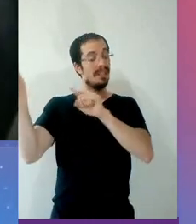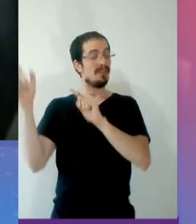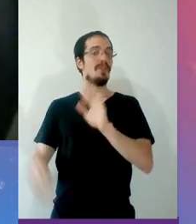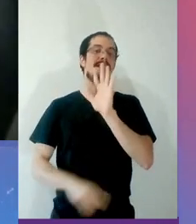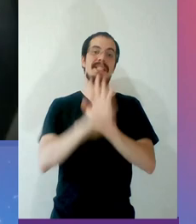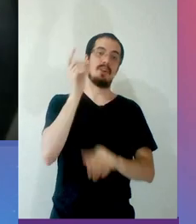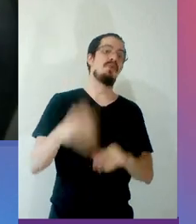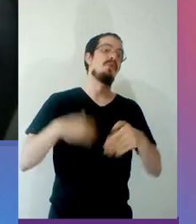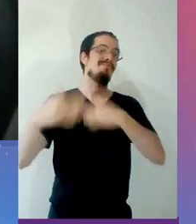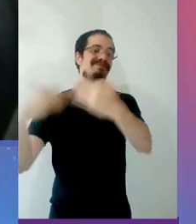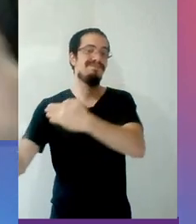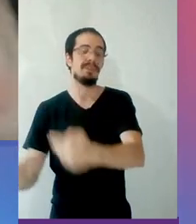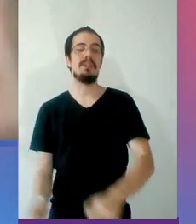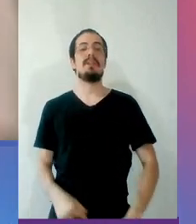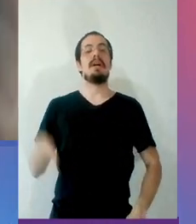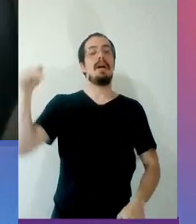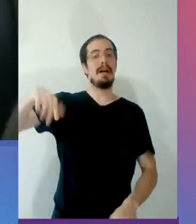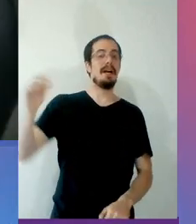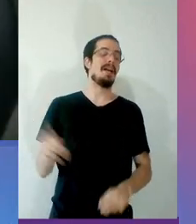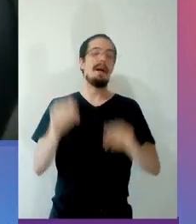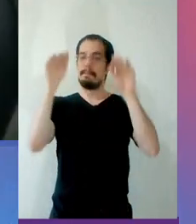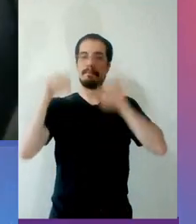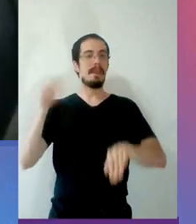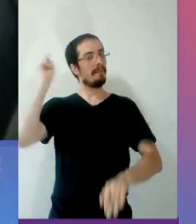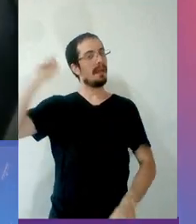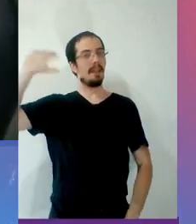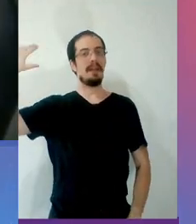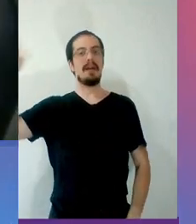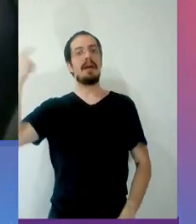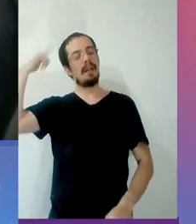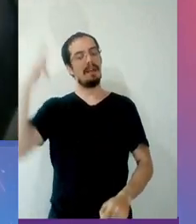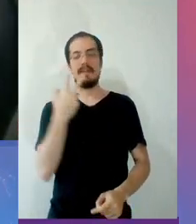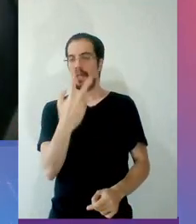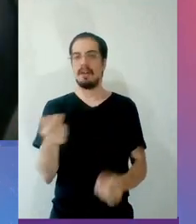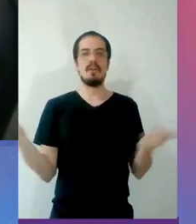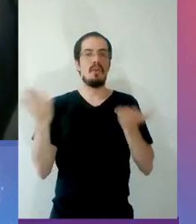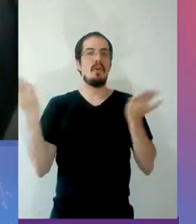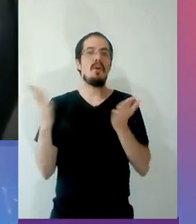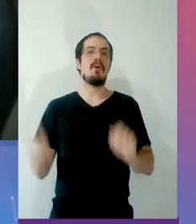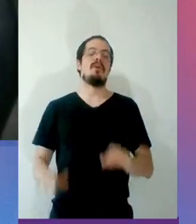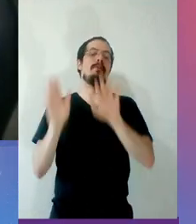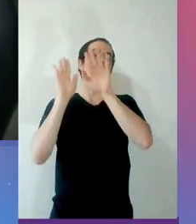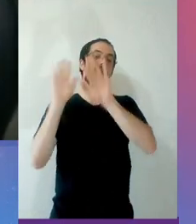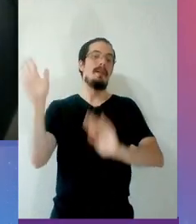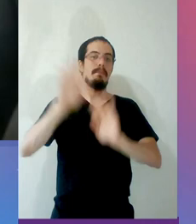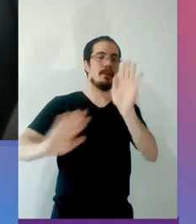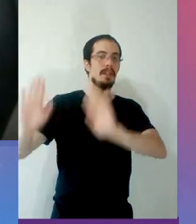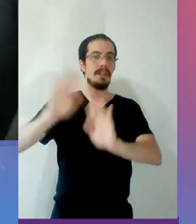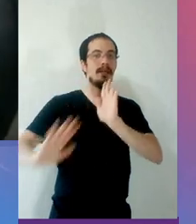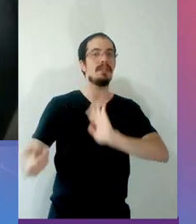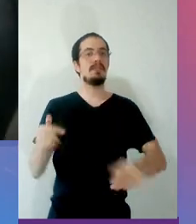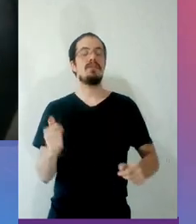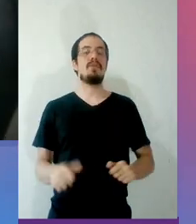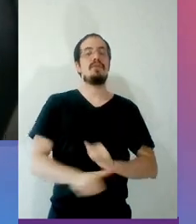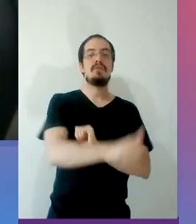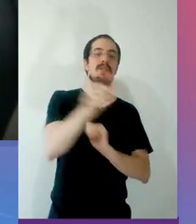misma idea de sistemas de protección social, de sistemas que se hagan cargo de las